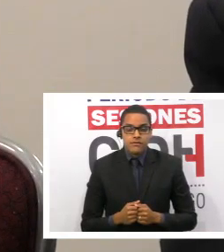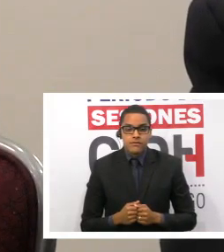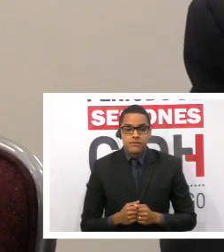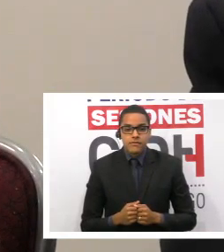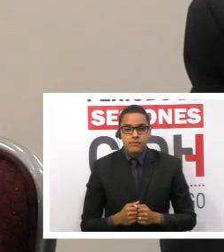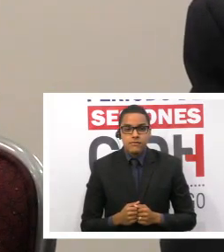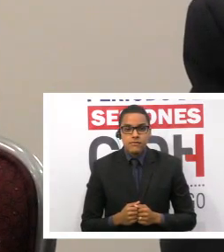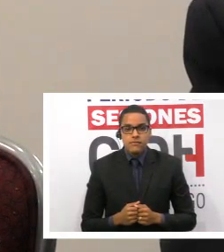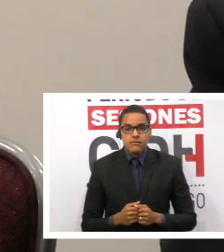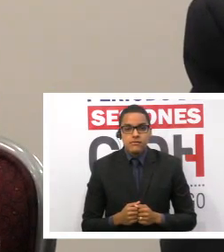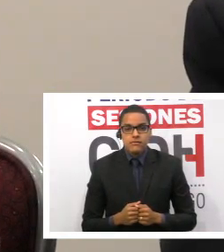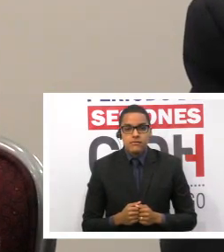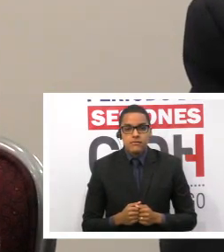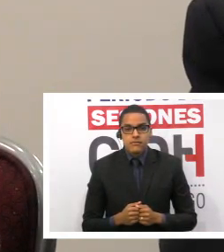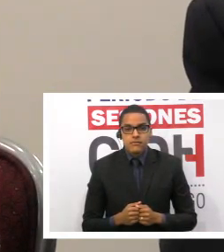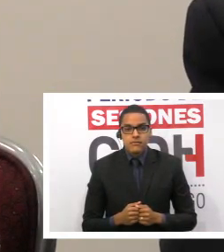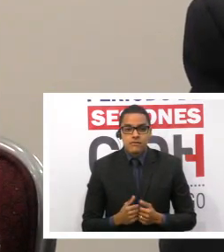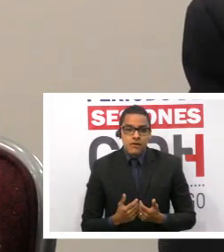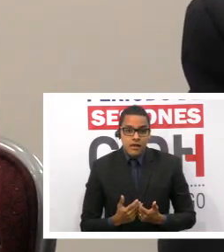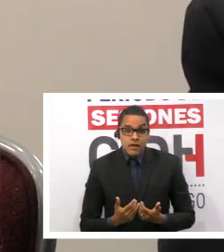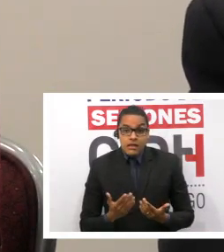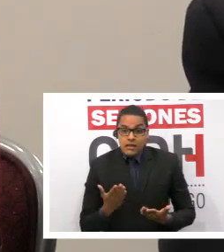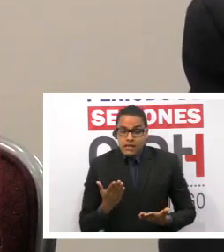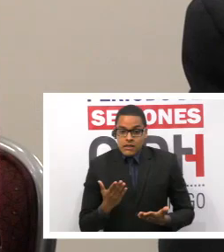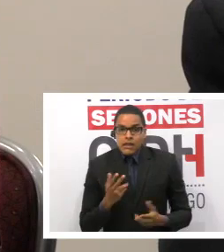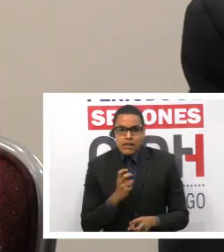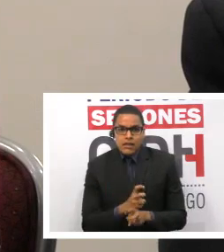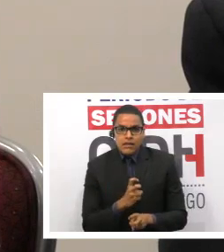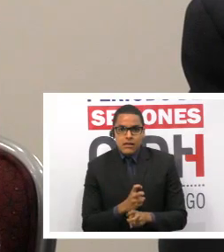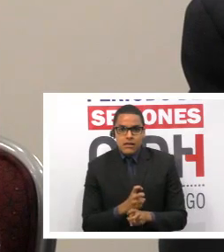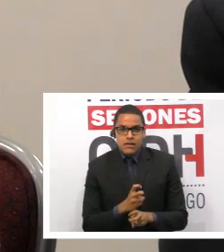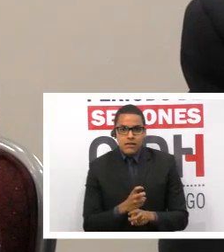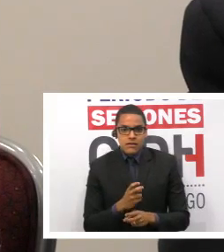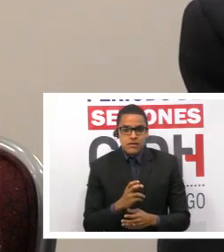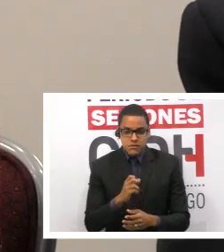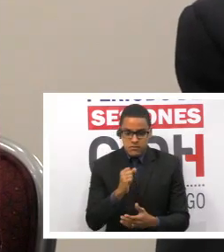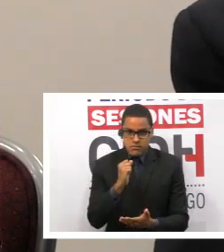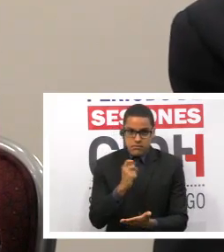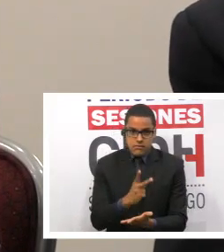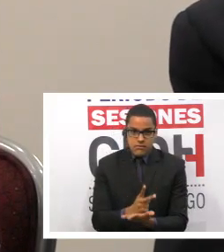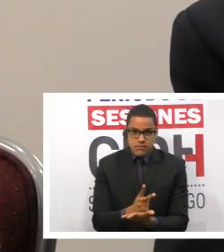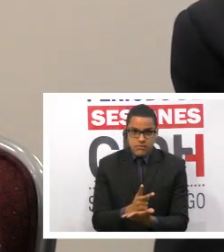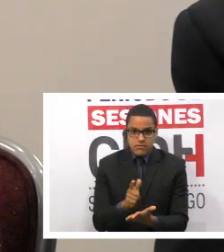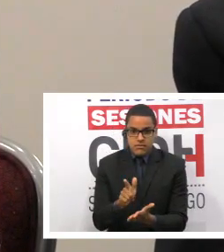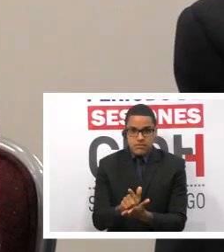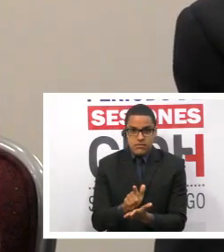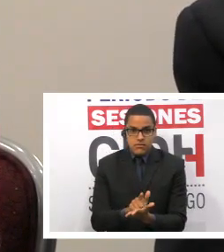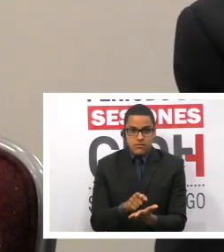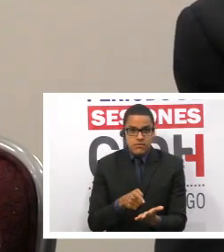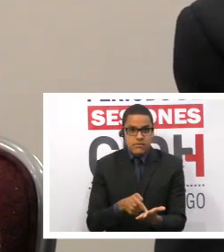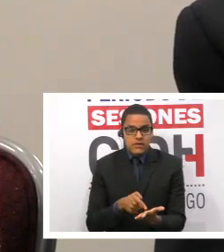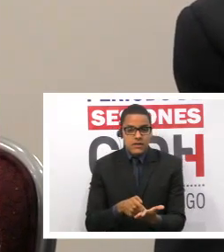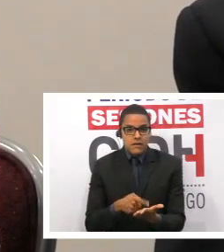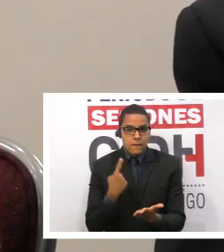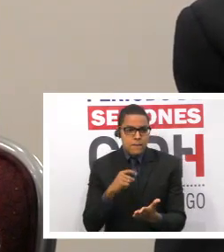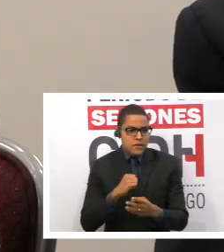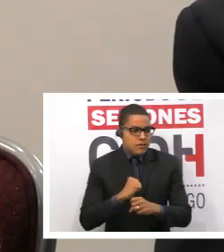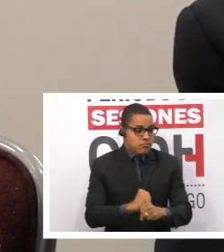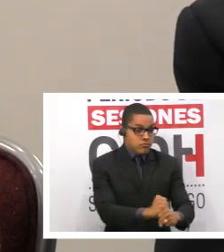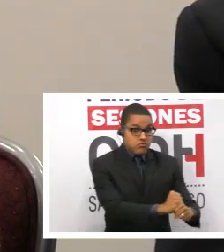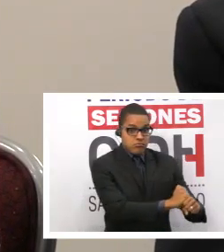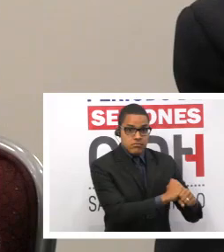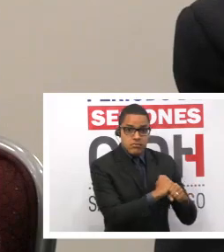no hay posibilidad de garantizar un derecho a ningún ciudadano en ningún estado sin una política fiscal